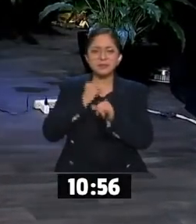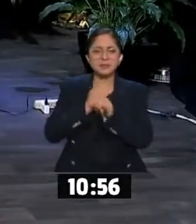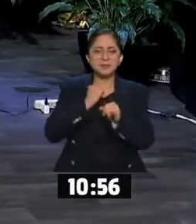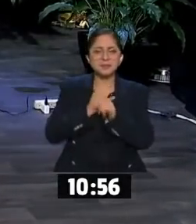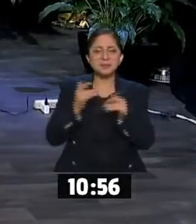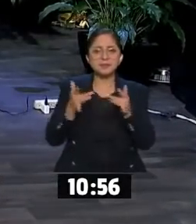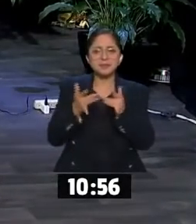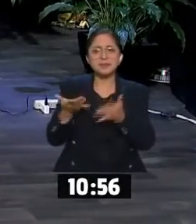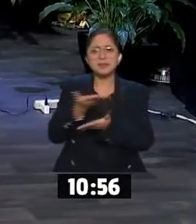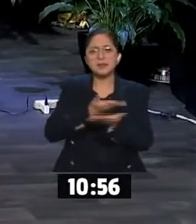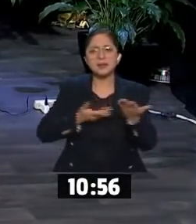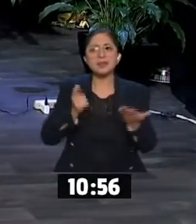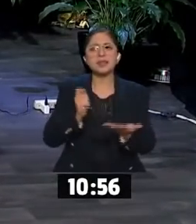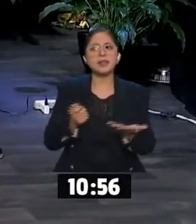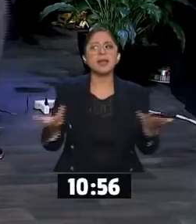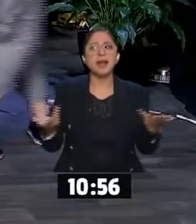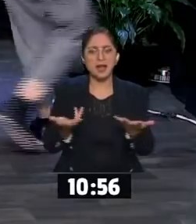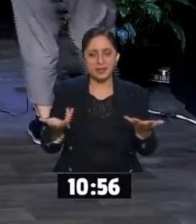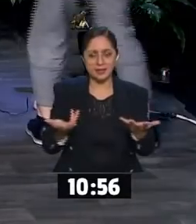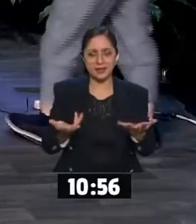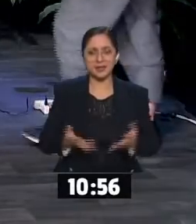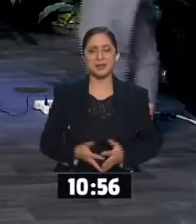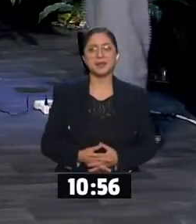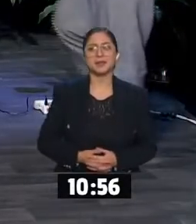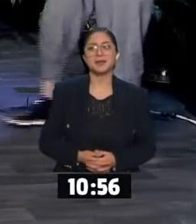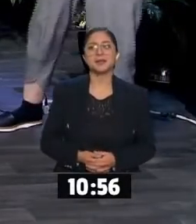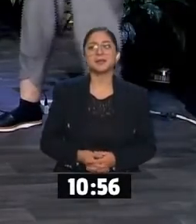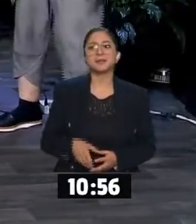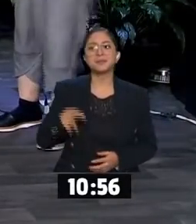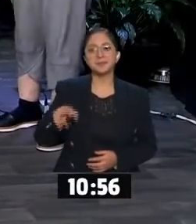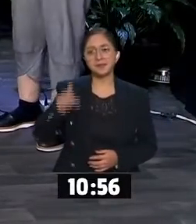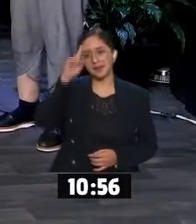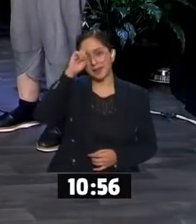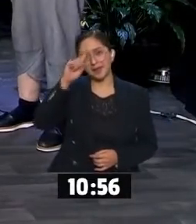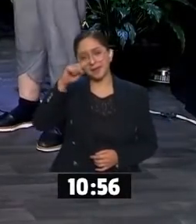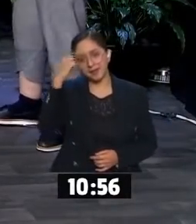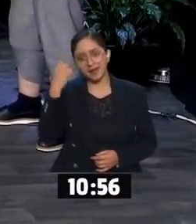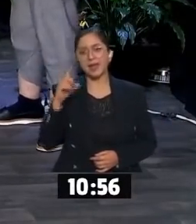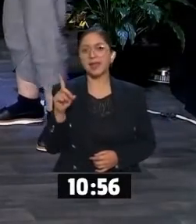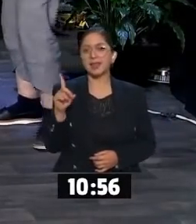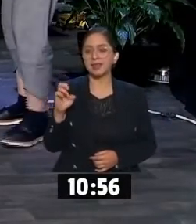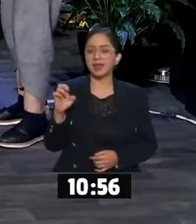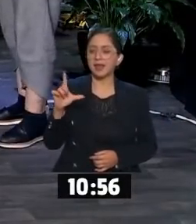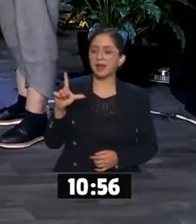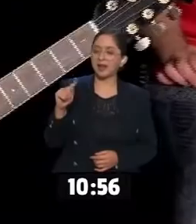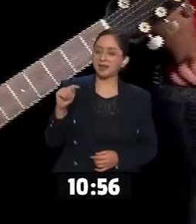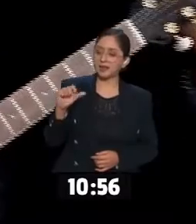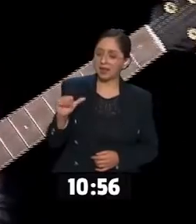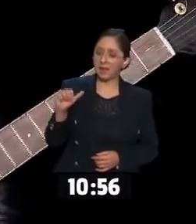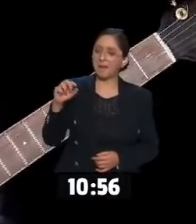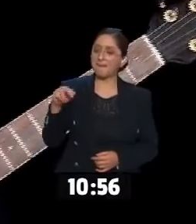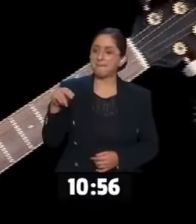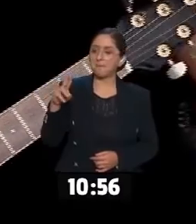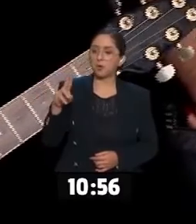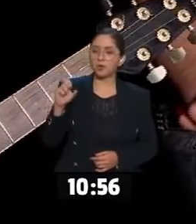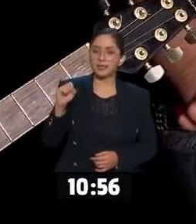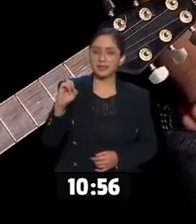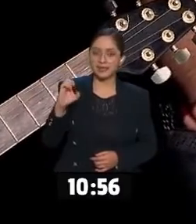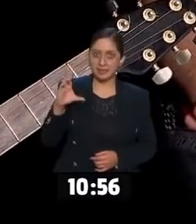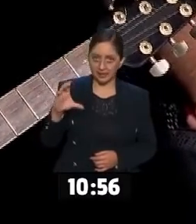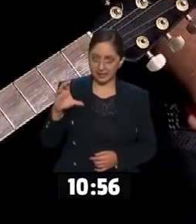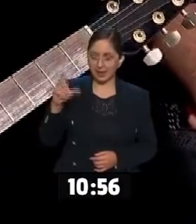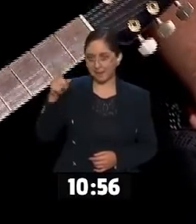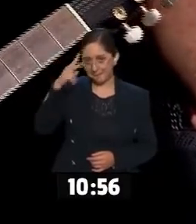Coras. Mira, es muy fácil. Nos encuentran en Delta Music México, en todas las plataformas, así de